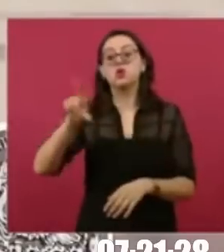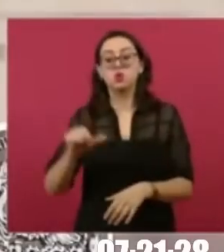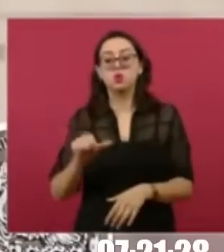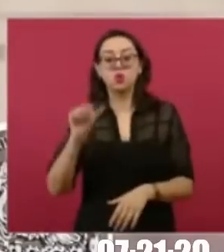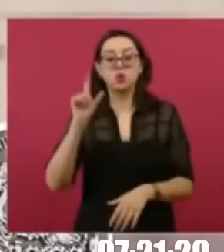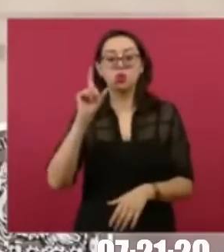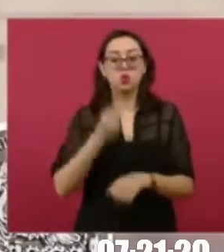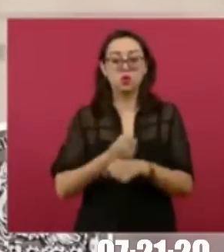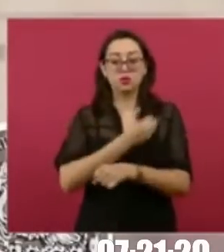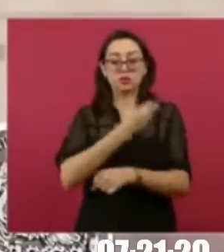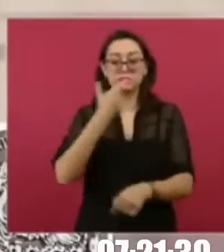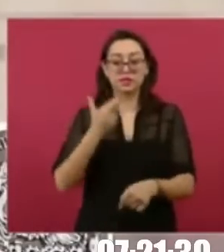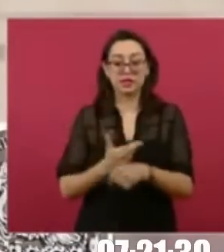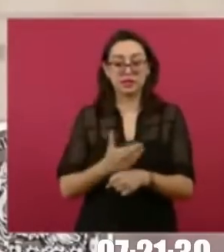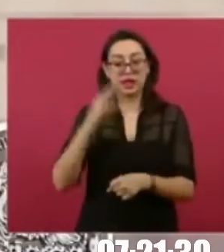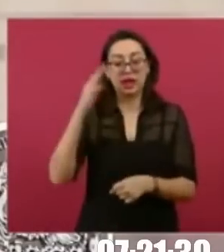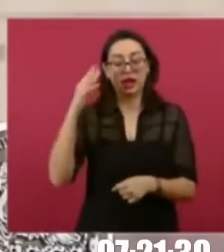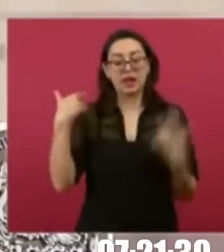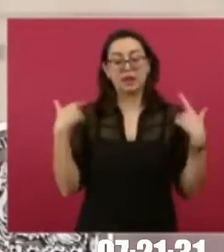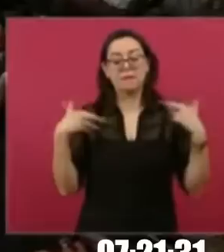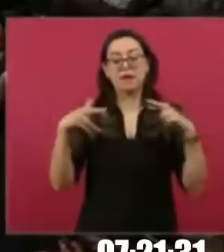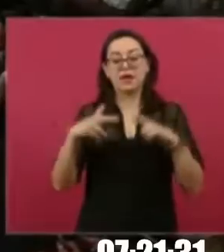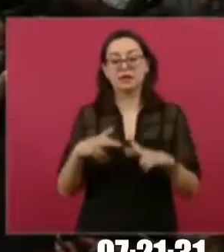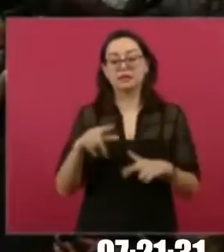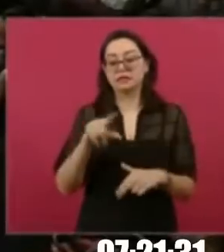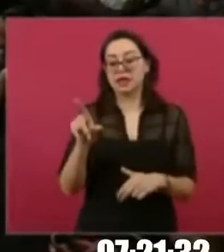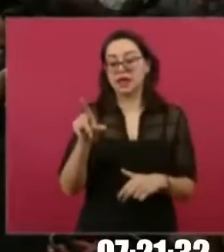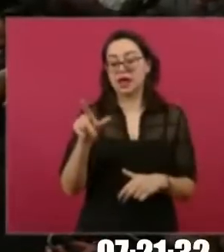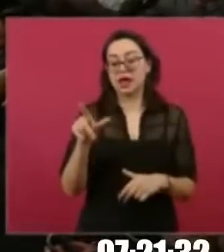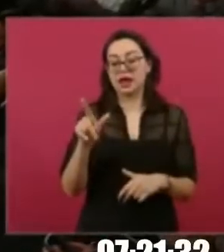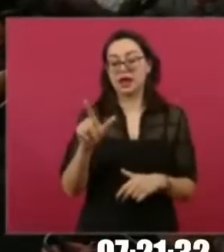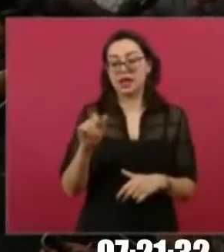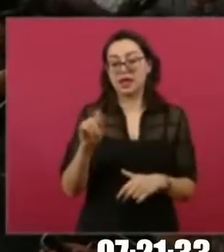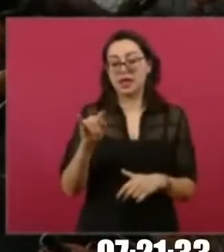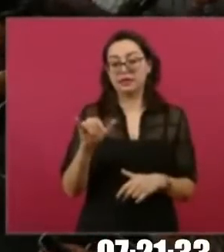resumen de la prevención de adicciones Muchas gracias